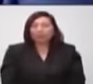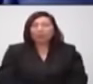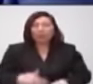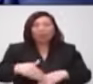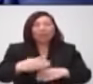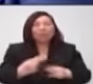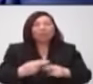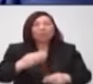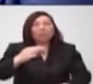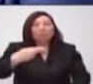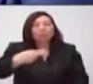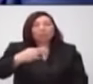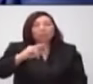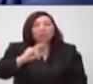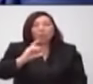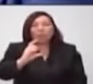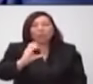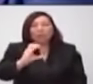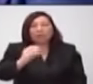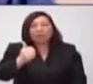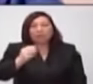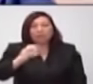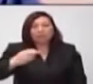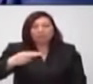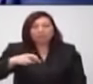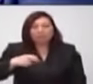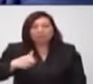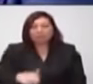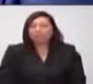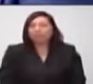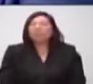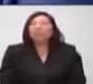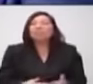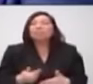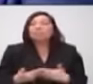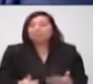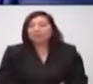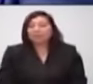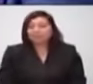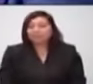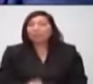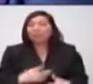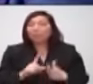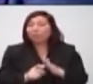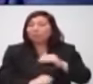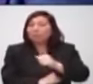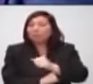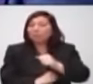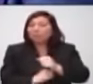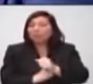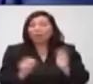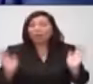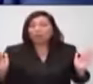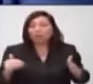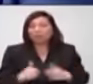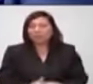ampliación de la Ramiro Prialé es muy importante, pero ¿qué pasará entre el puente Los Ángeles y